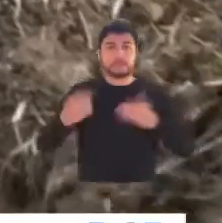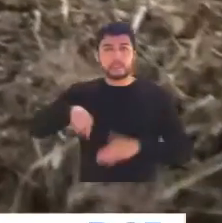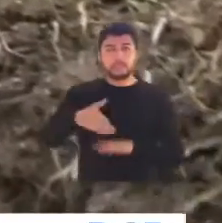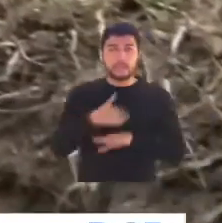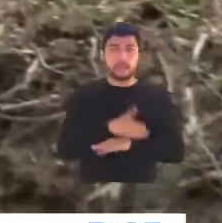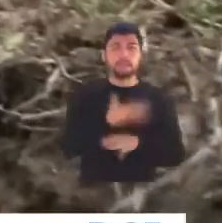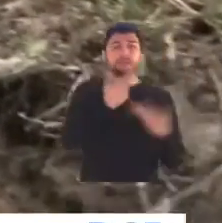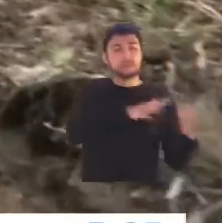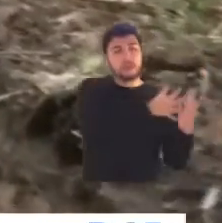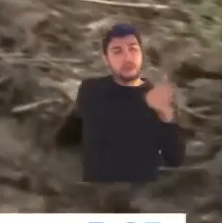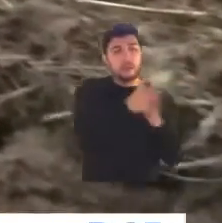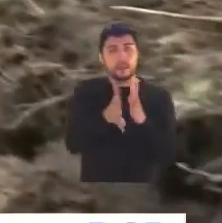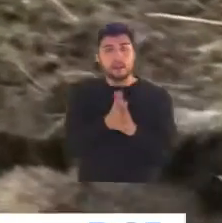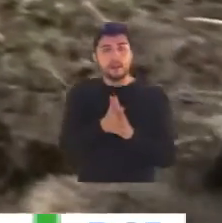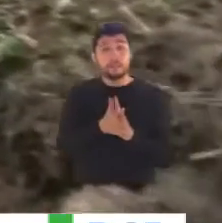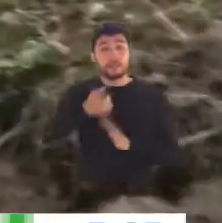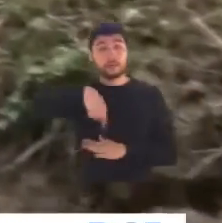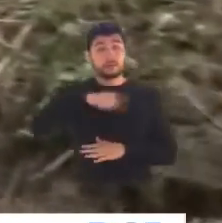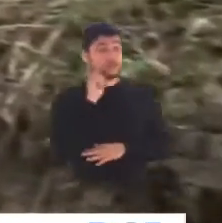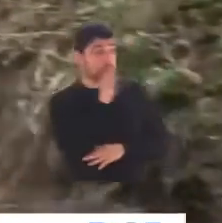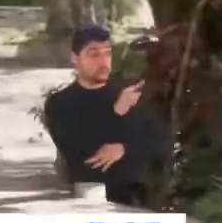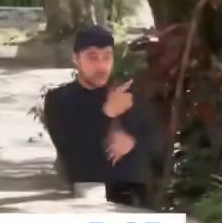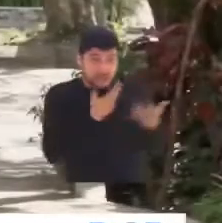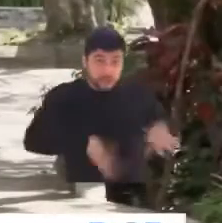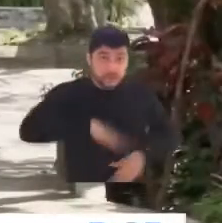comunidad asegura que no es suficiente.